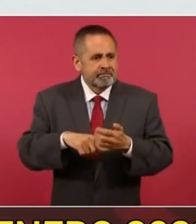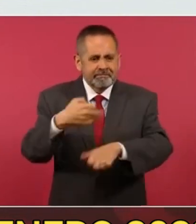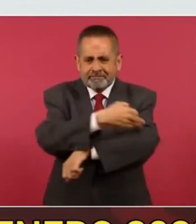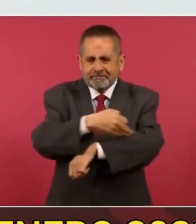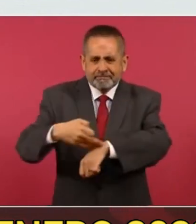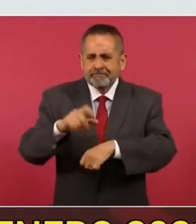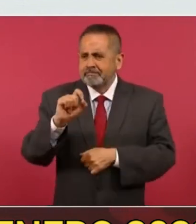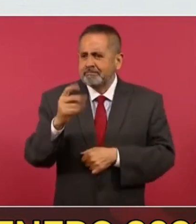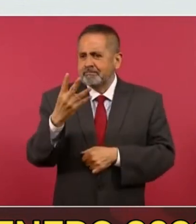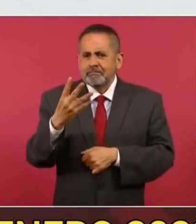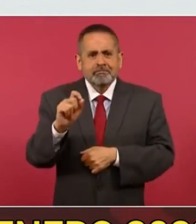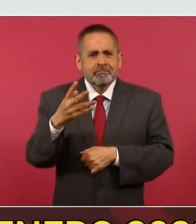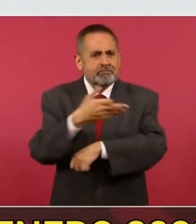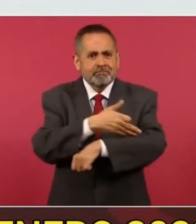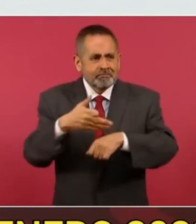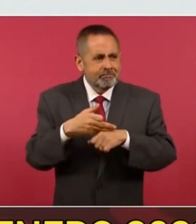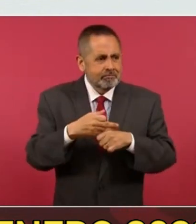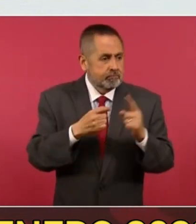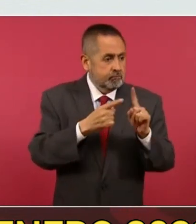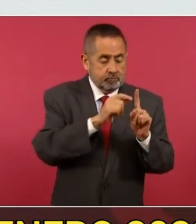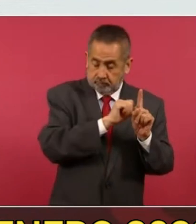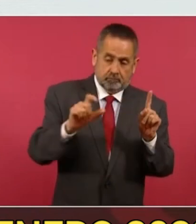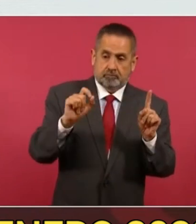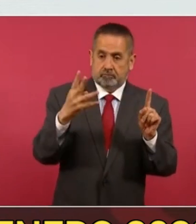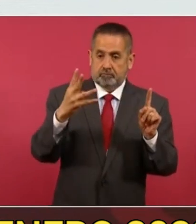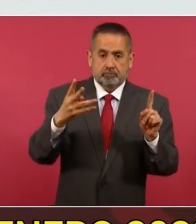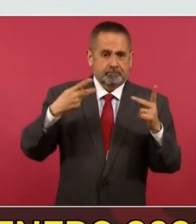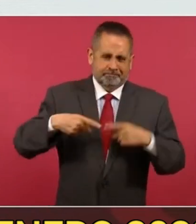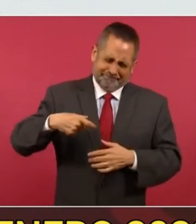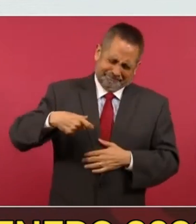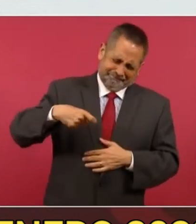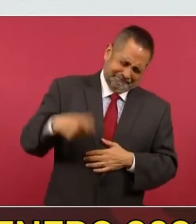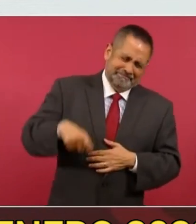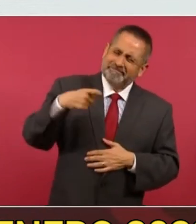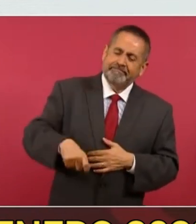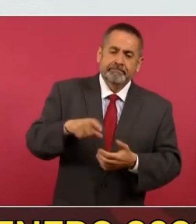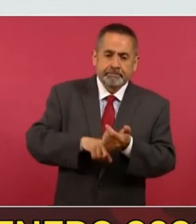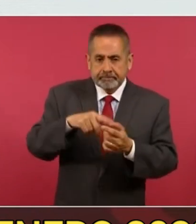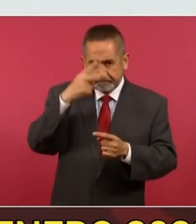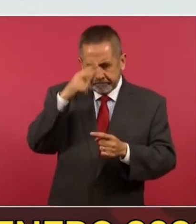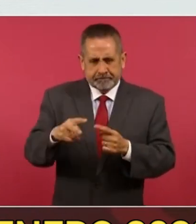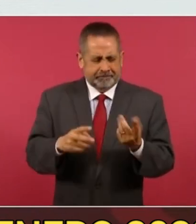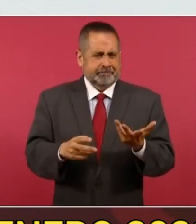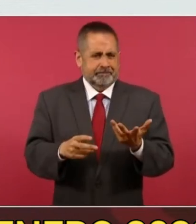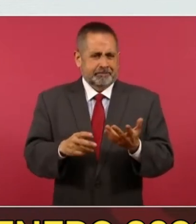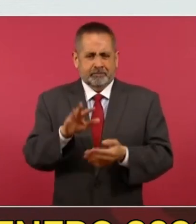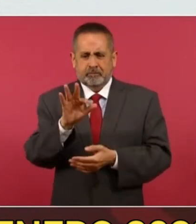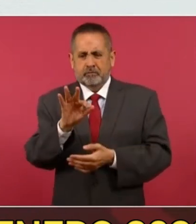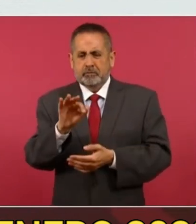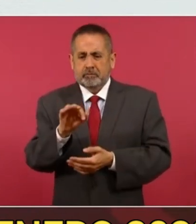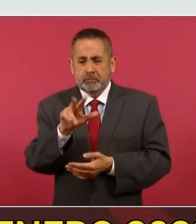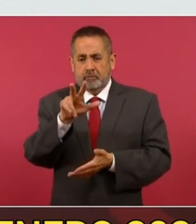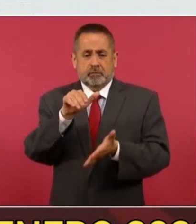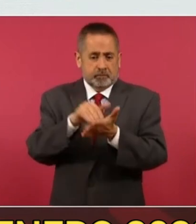24, de 1 a 24 en la lista, con